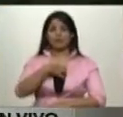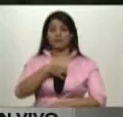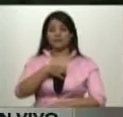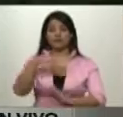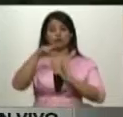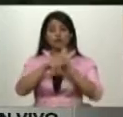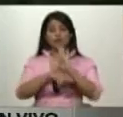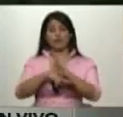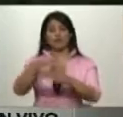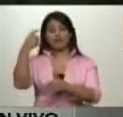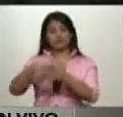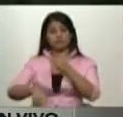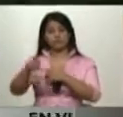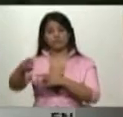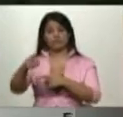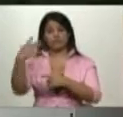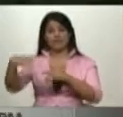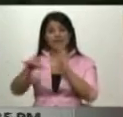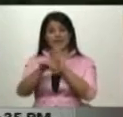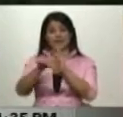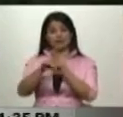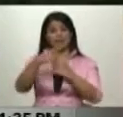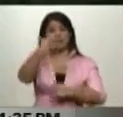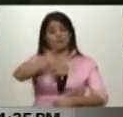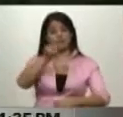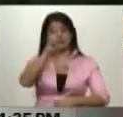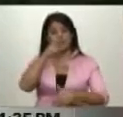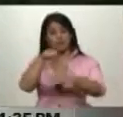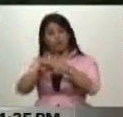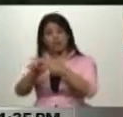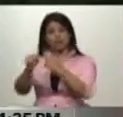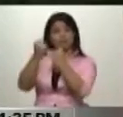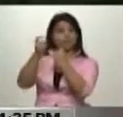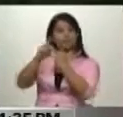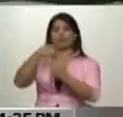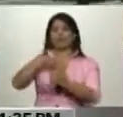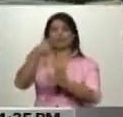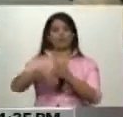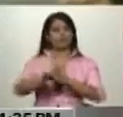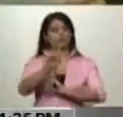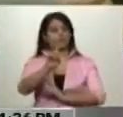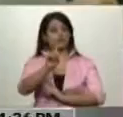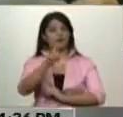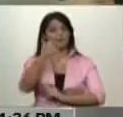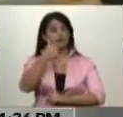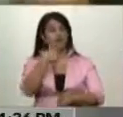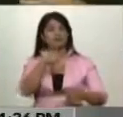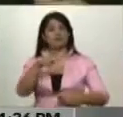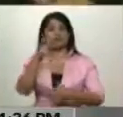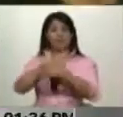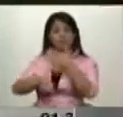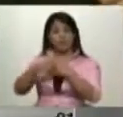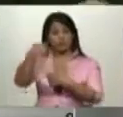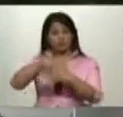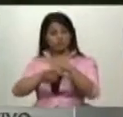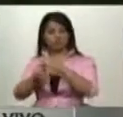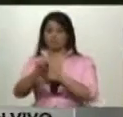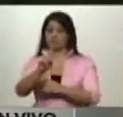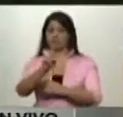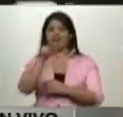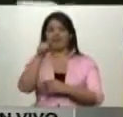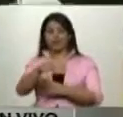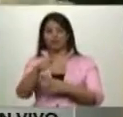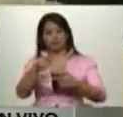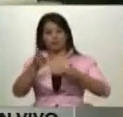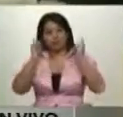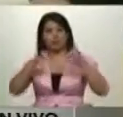manera permanente el derecho de acceso de las venezolanas y los venezolanos a las instalaciones que conforman el bien que fuera transferido, quedan